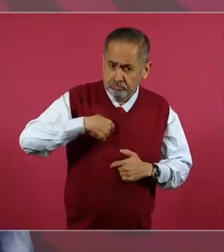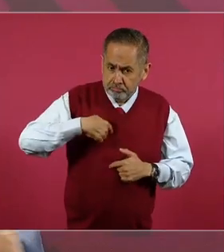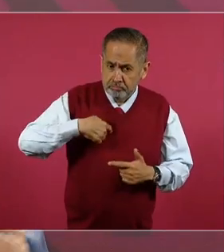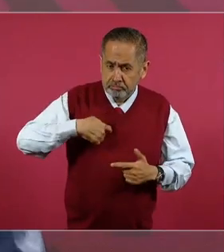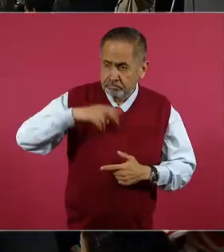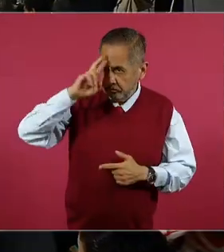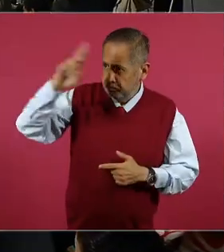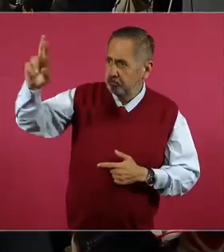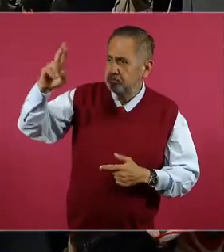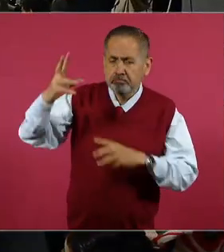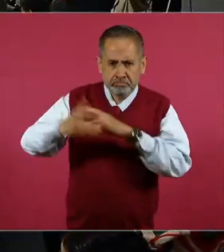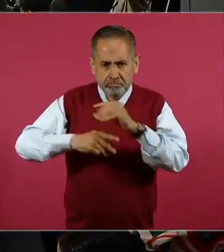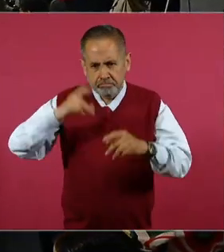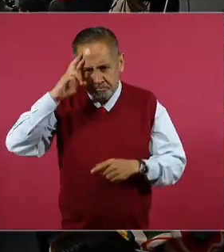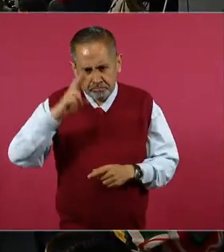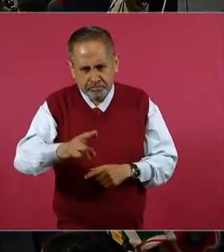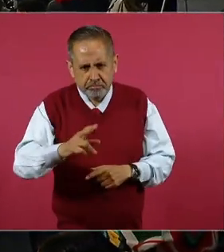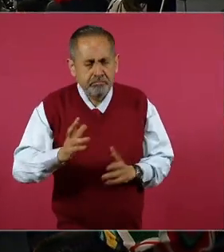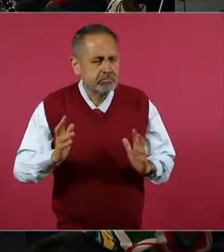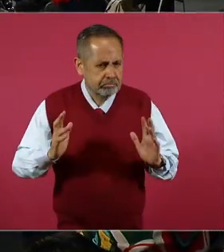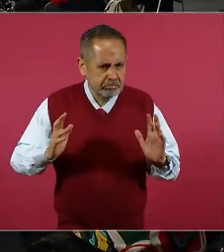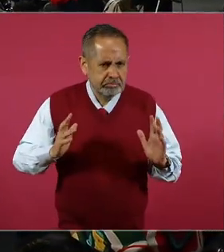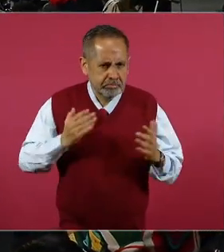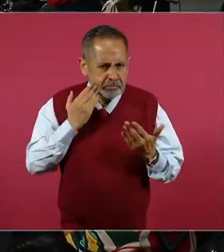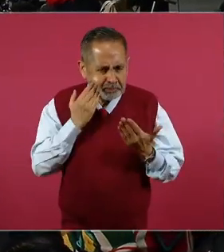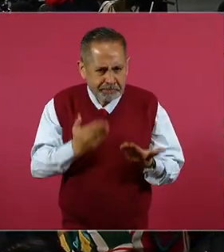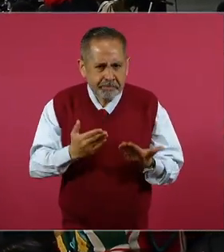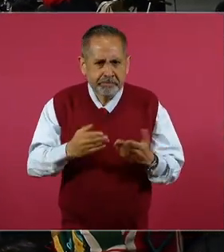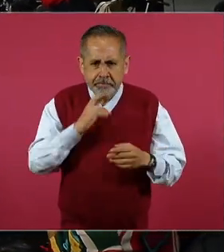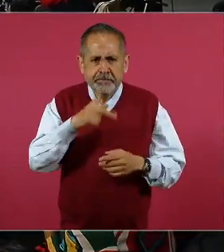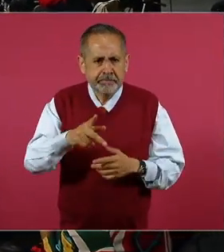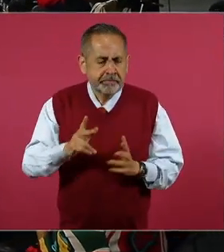y que los dos gobiernos